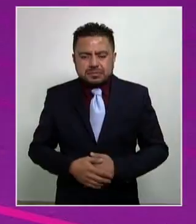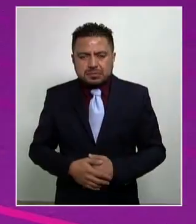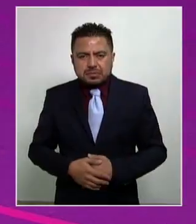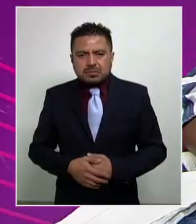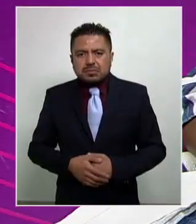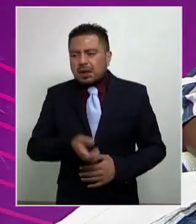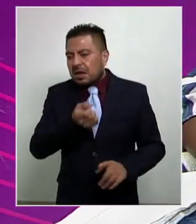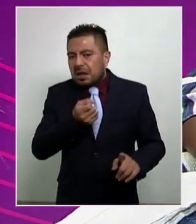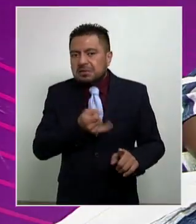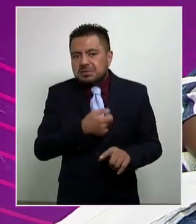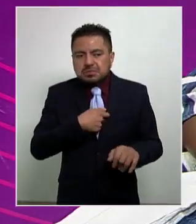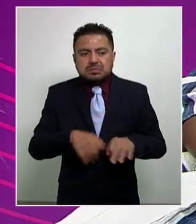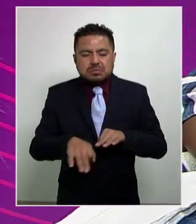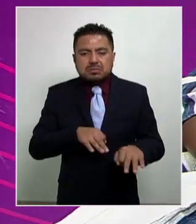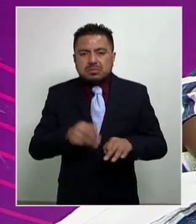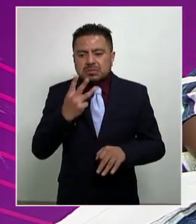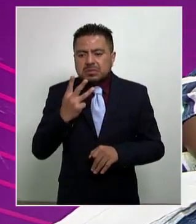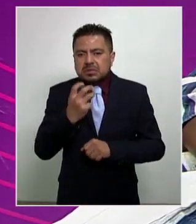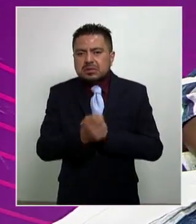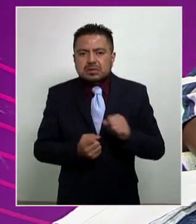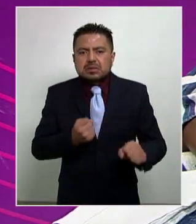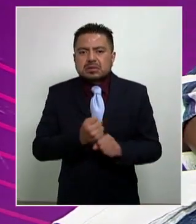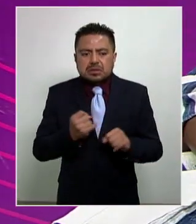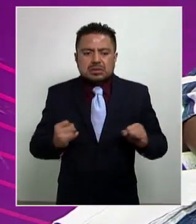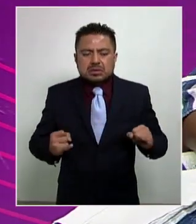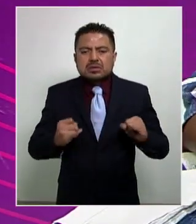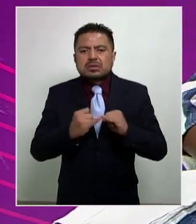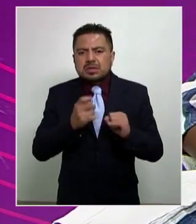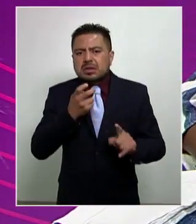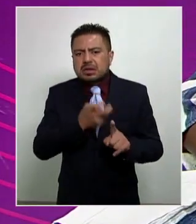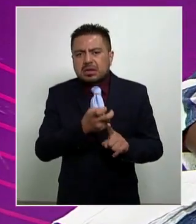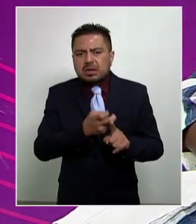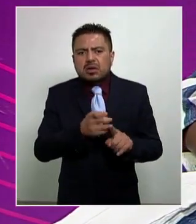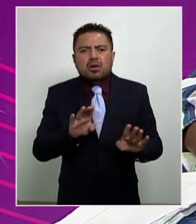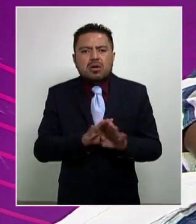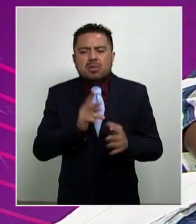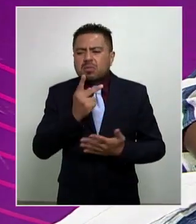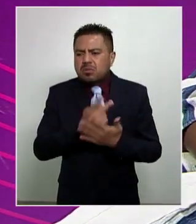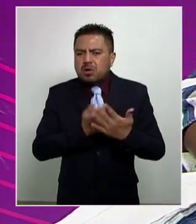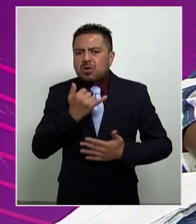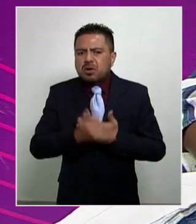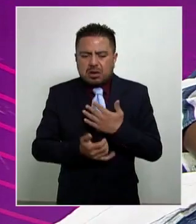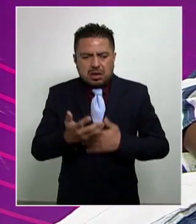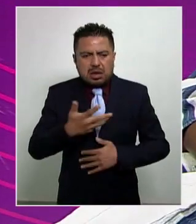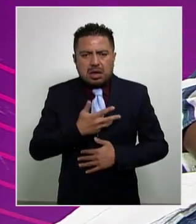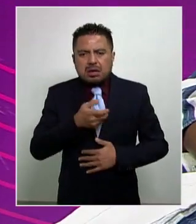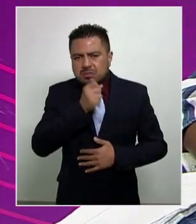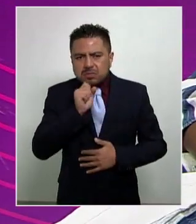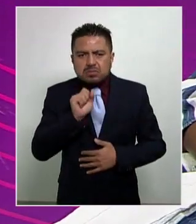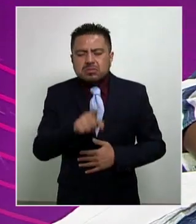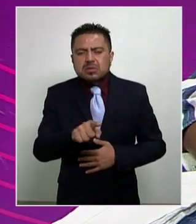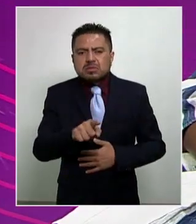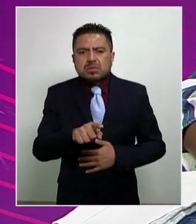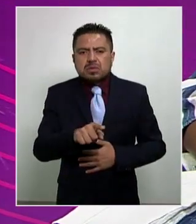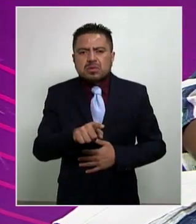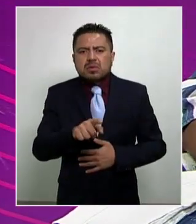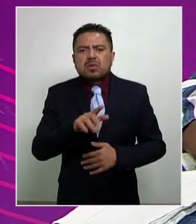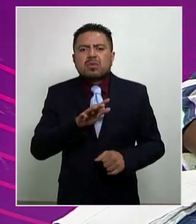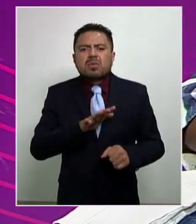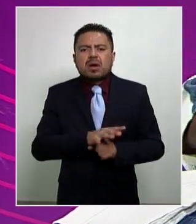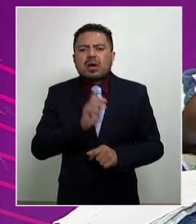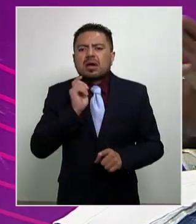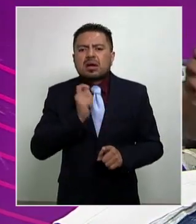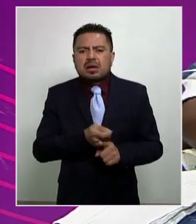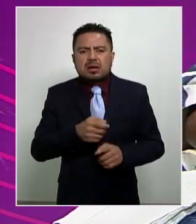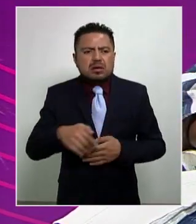Y así trabajé 3 años en este instituto, que tenía de hecho como proyecto también lo que es la